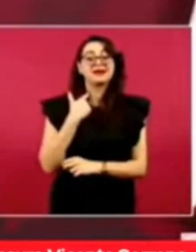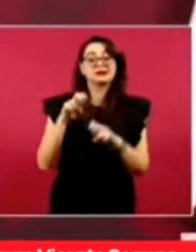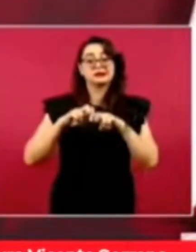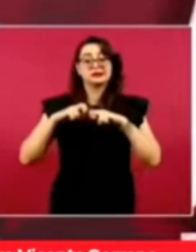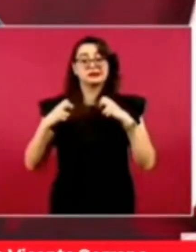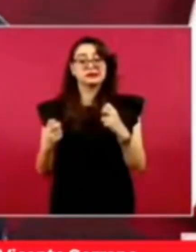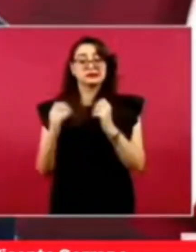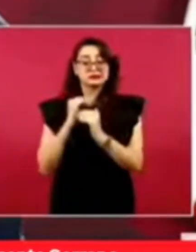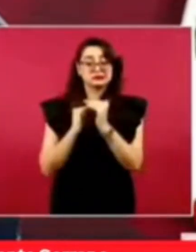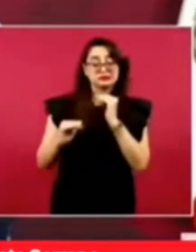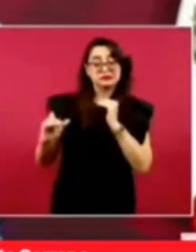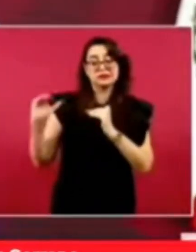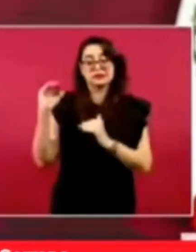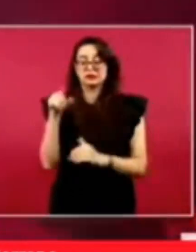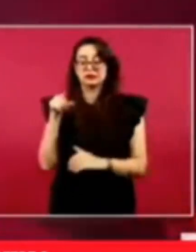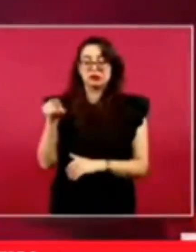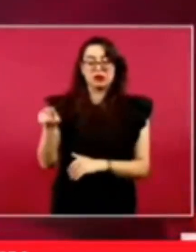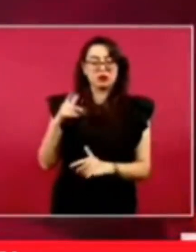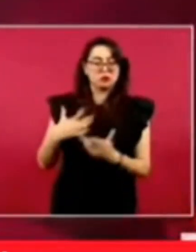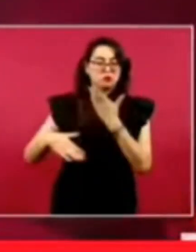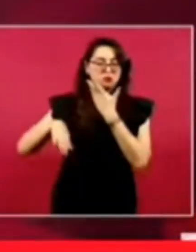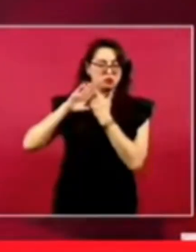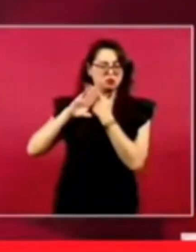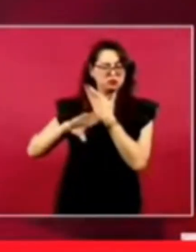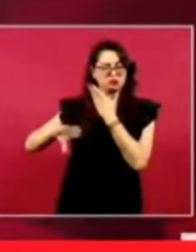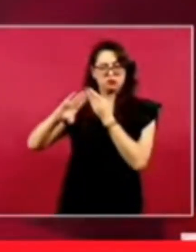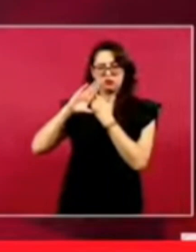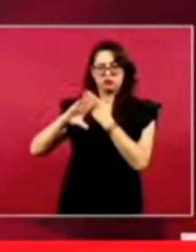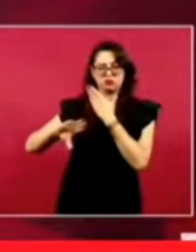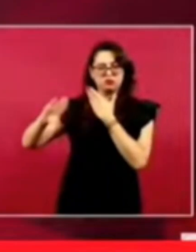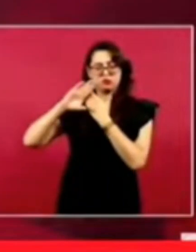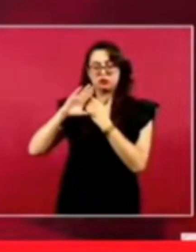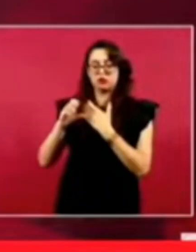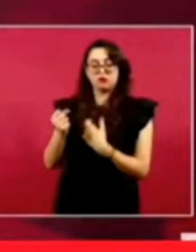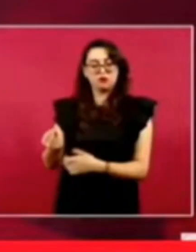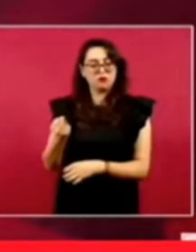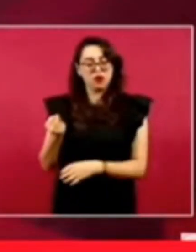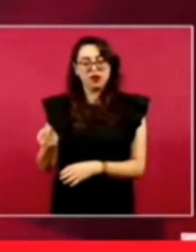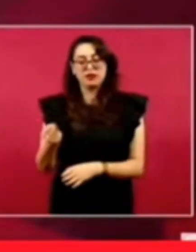al Supremo Poder Conservador.